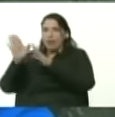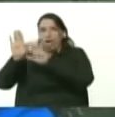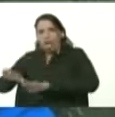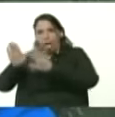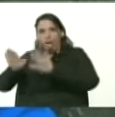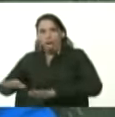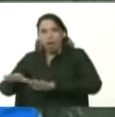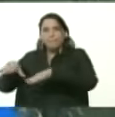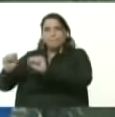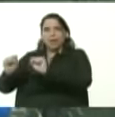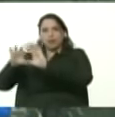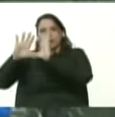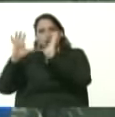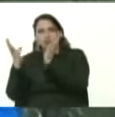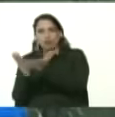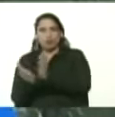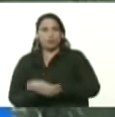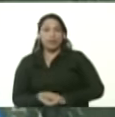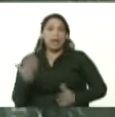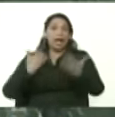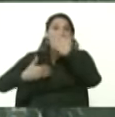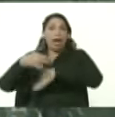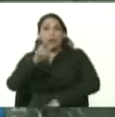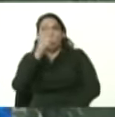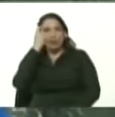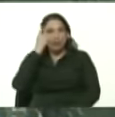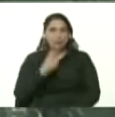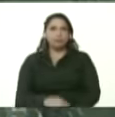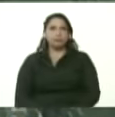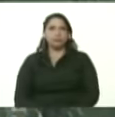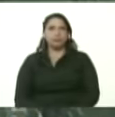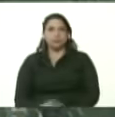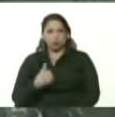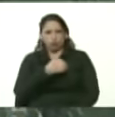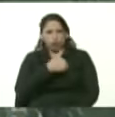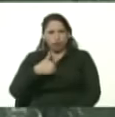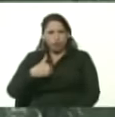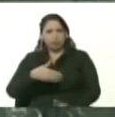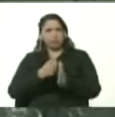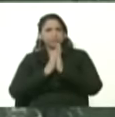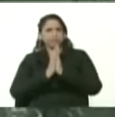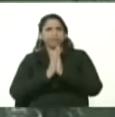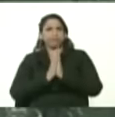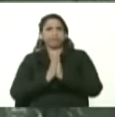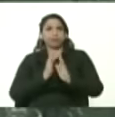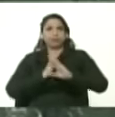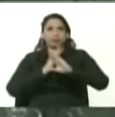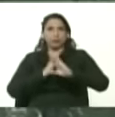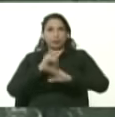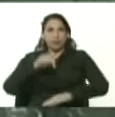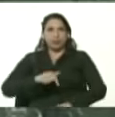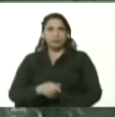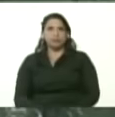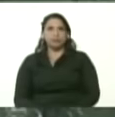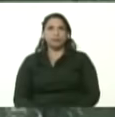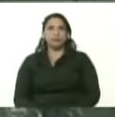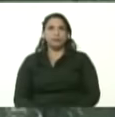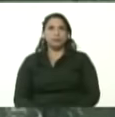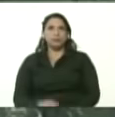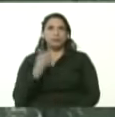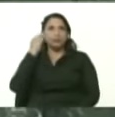mundo. Hace 2 días, yo quiero detenerme acá